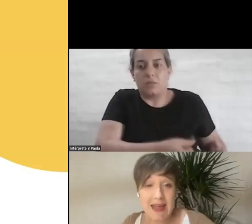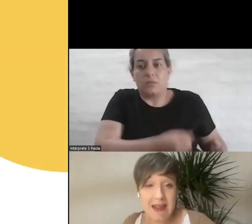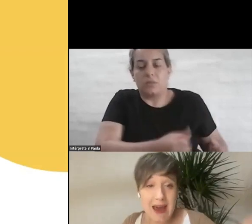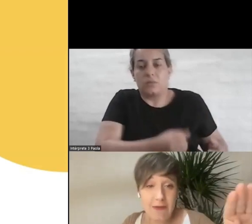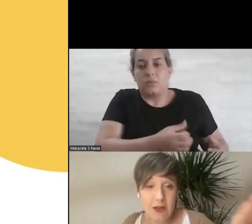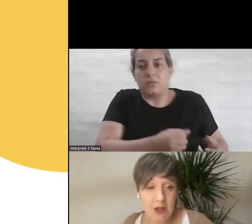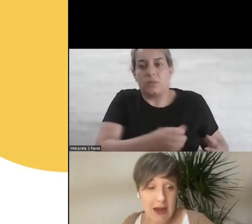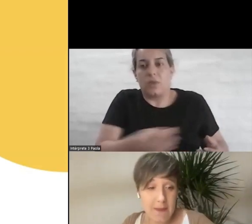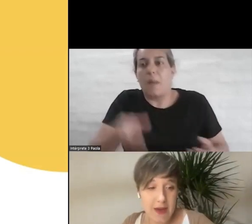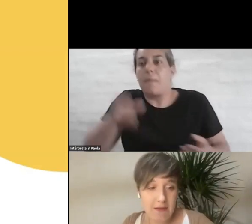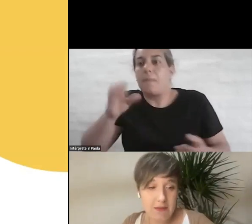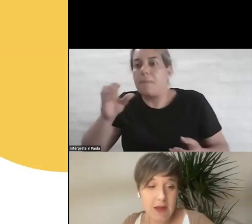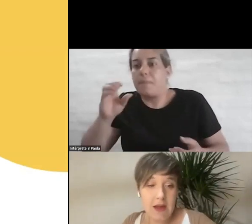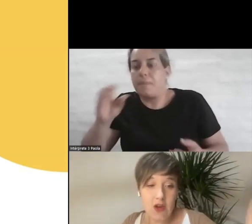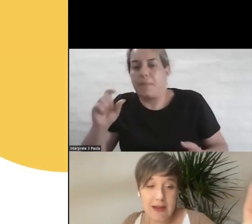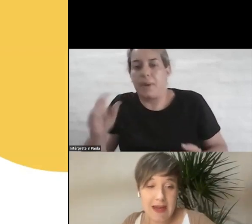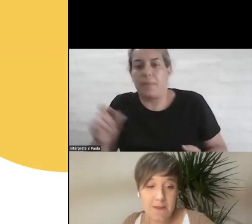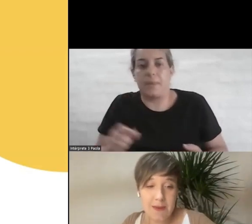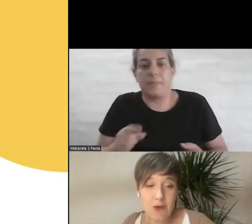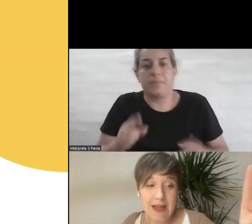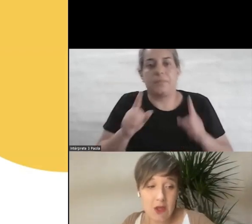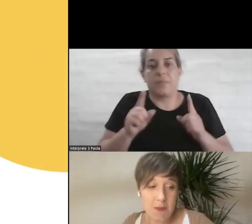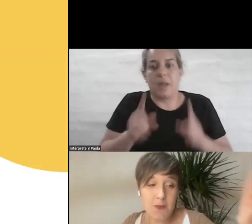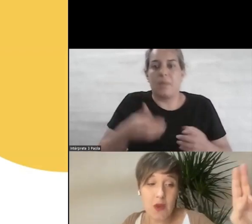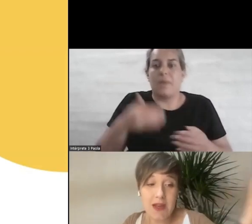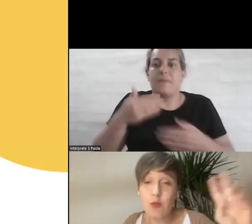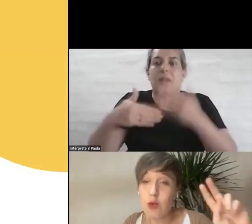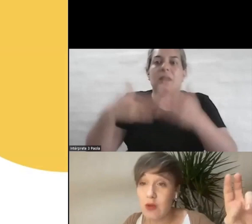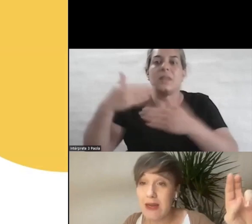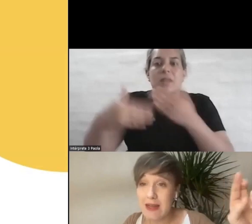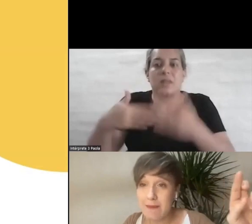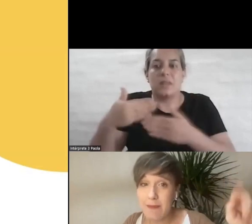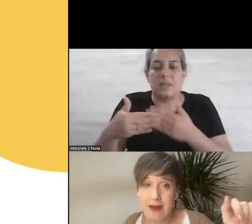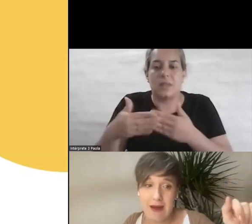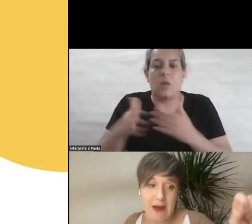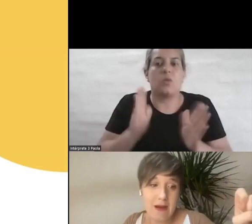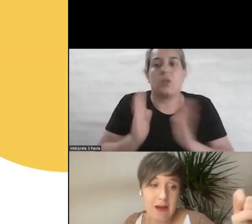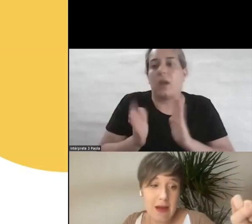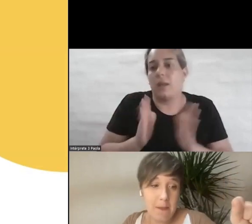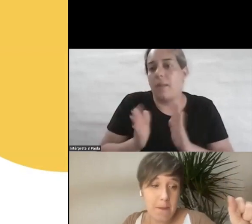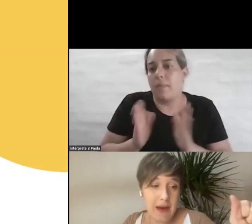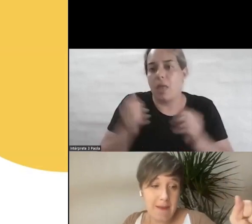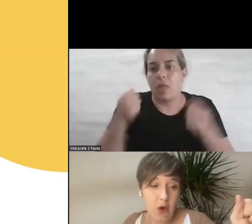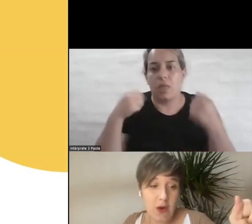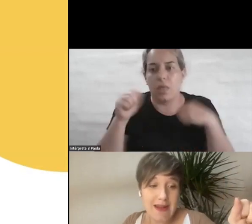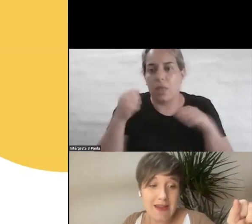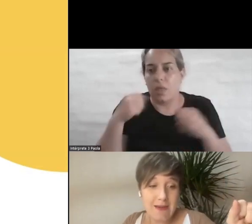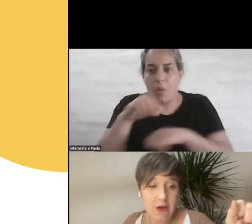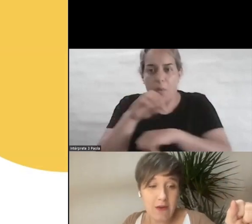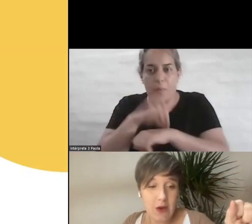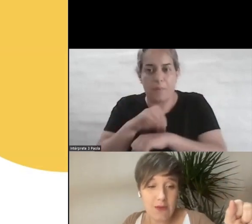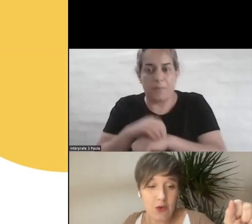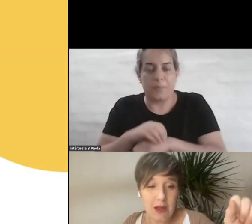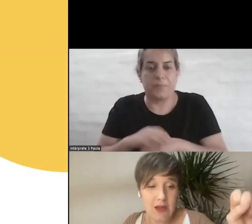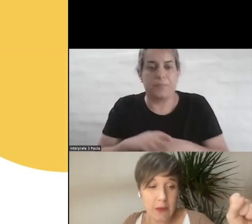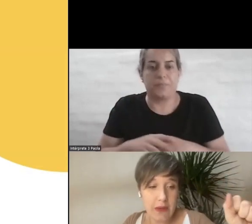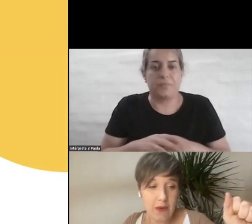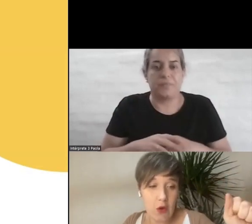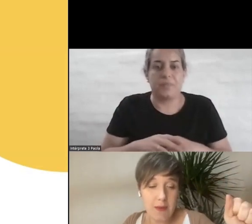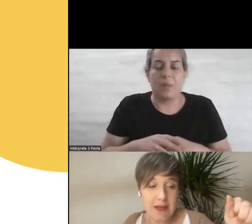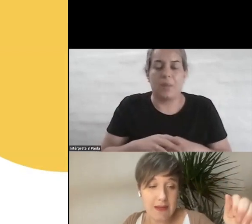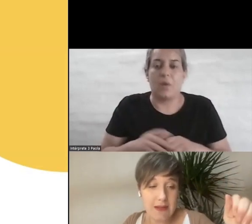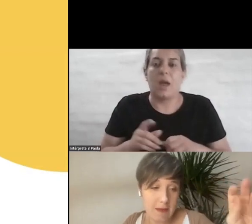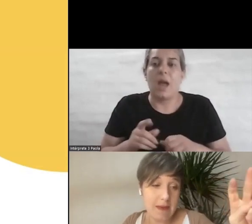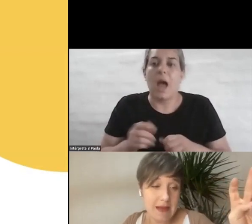La asistencia a fisioterapia, los masajes previos a las tomas pueden ser muy útiles también para mejorar y activar los reflejos de búsqueda de